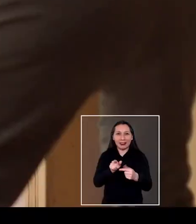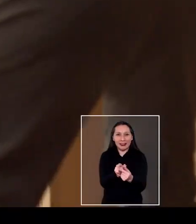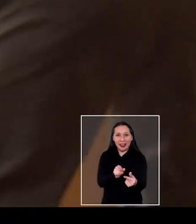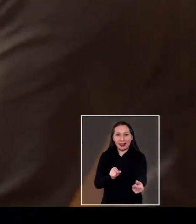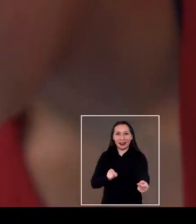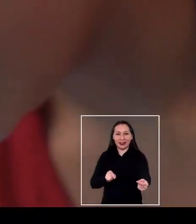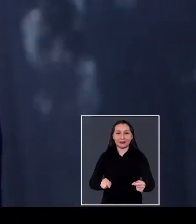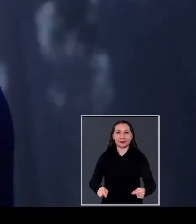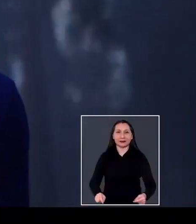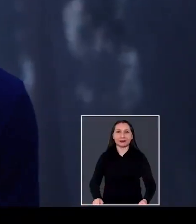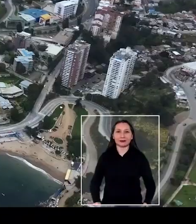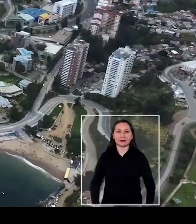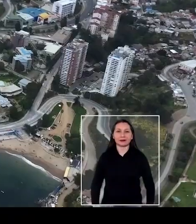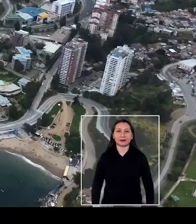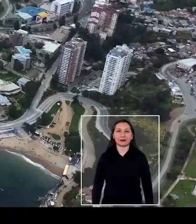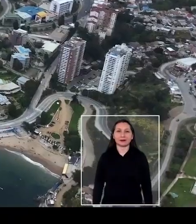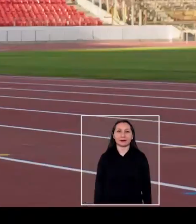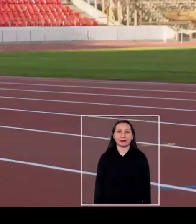tierra.